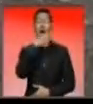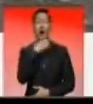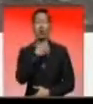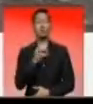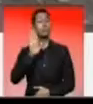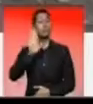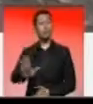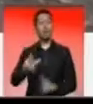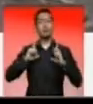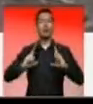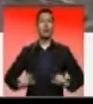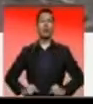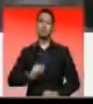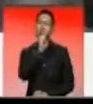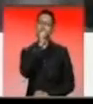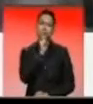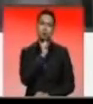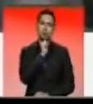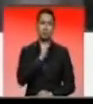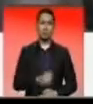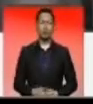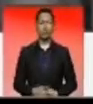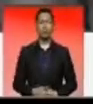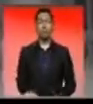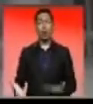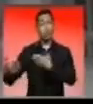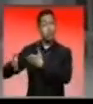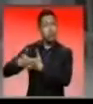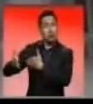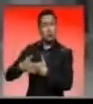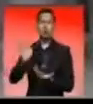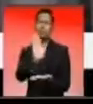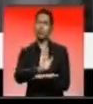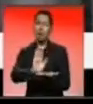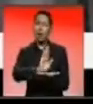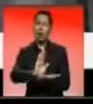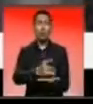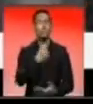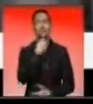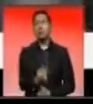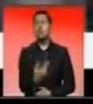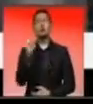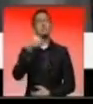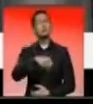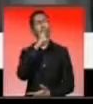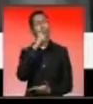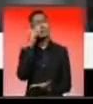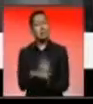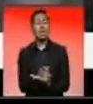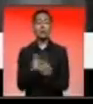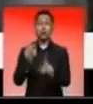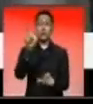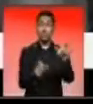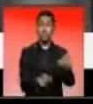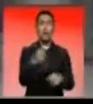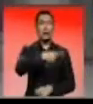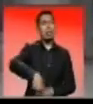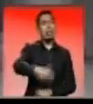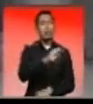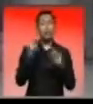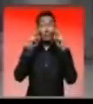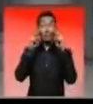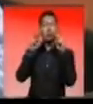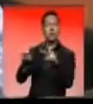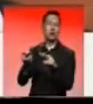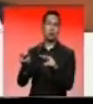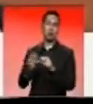con pronóstico reservado. Los vecinos de ahí del barrio dicen, sí, hay personas que han visto cómo ha sucedido, cómo han